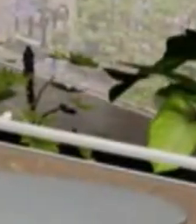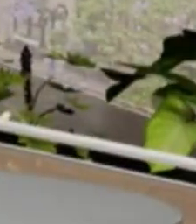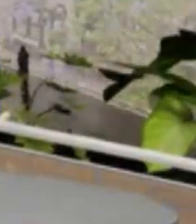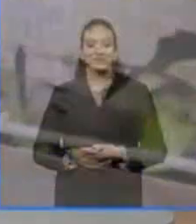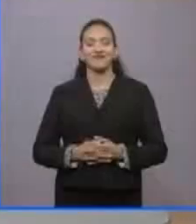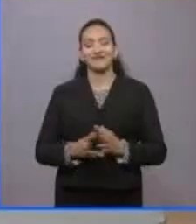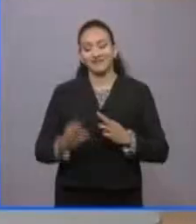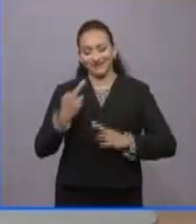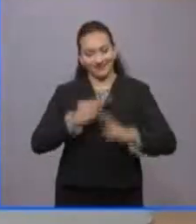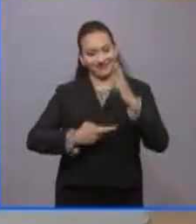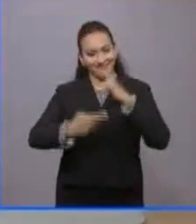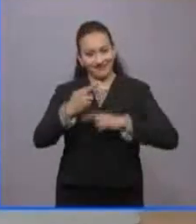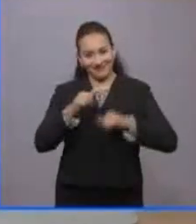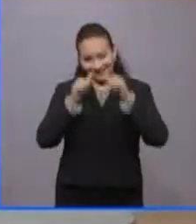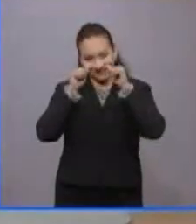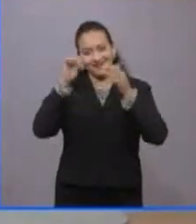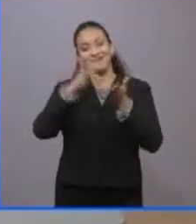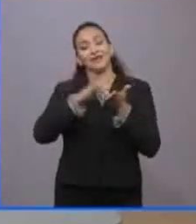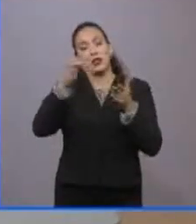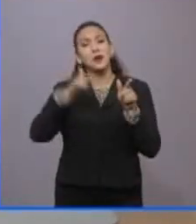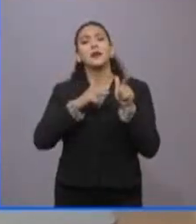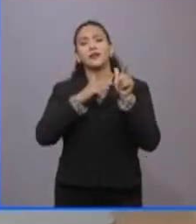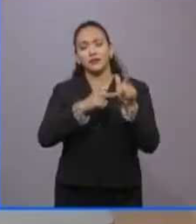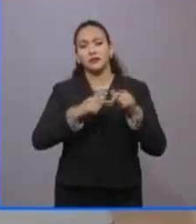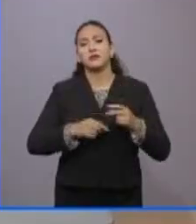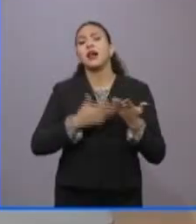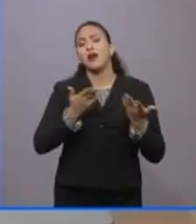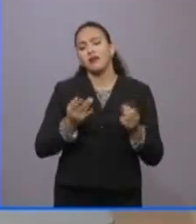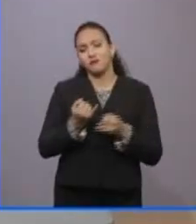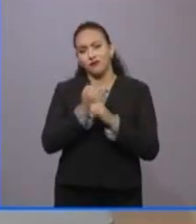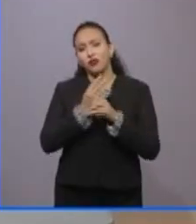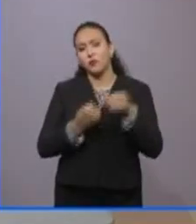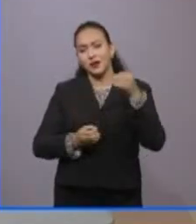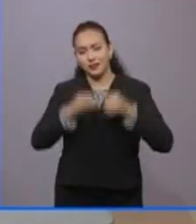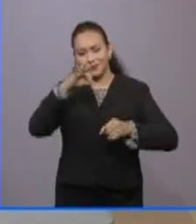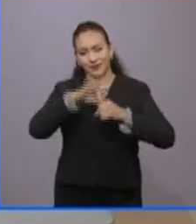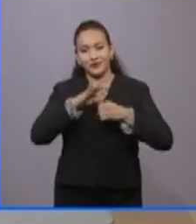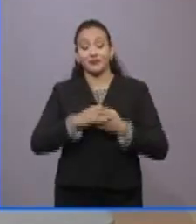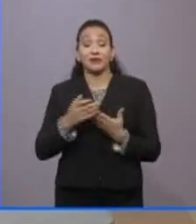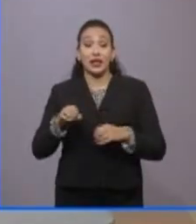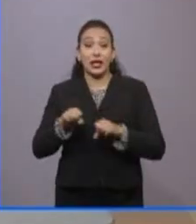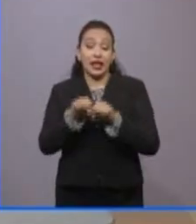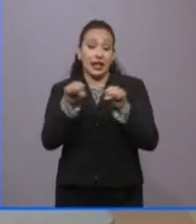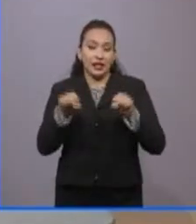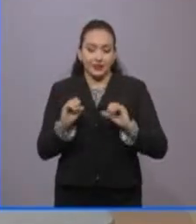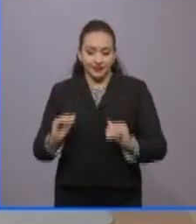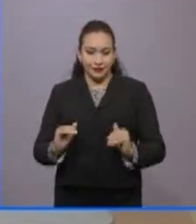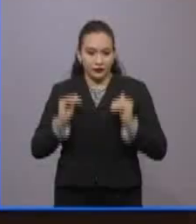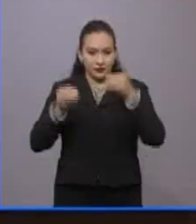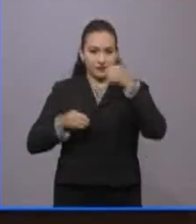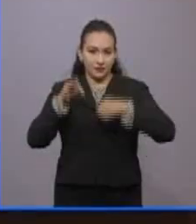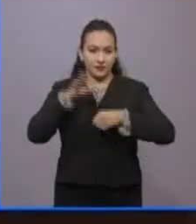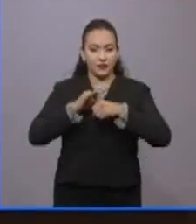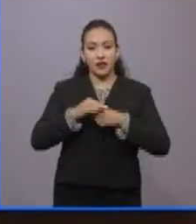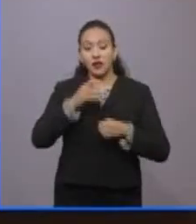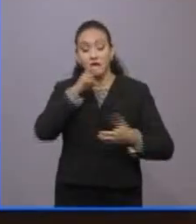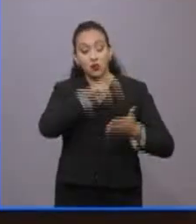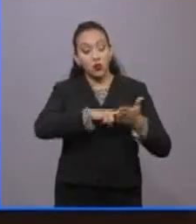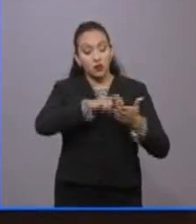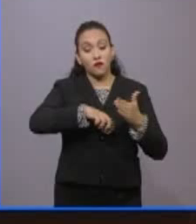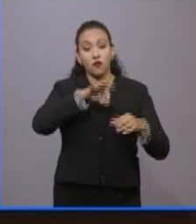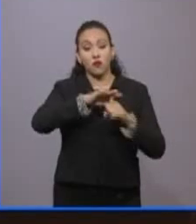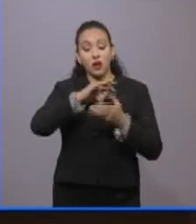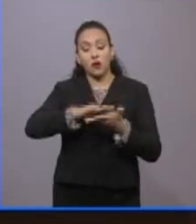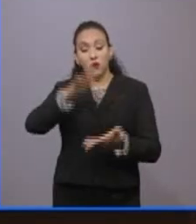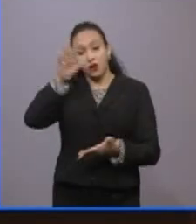Ya estamos de regreso ahora con información electoral. La Sala Superior del Tribunal Electoral modificó por mayoría de votos el acuerdo